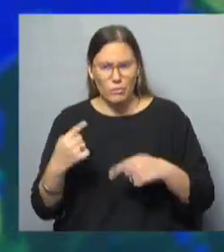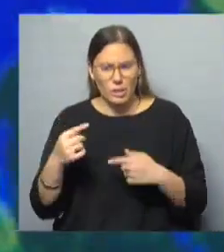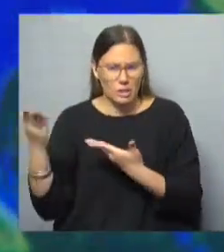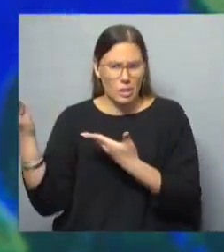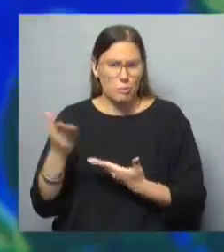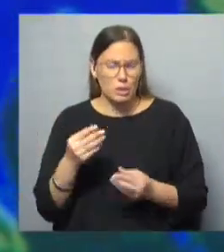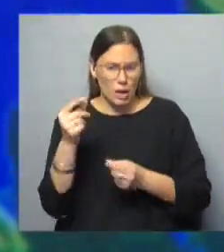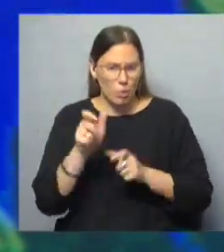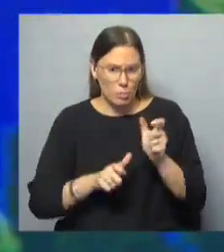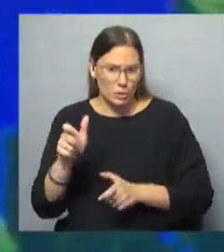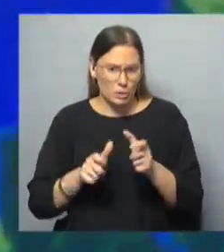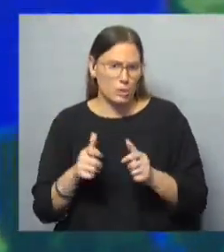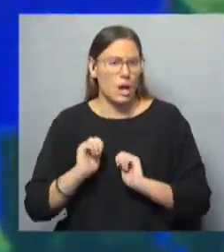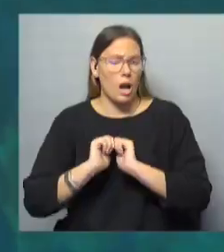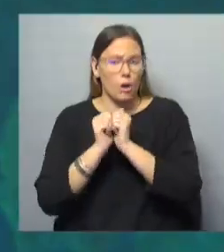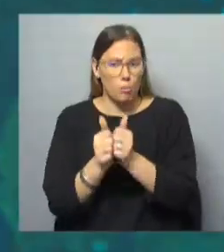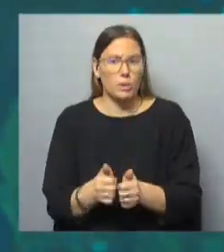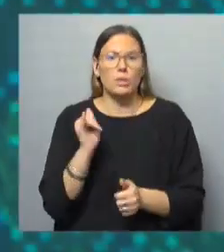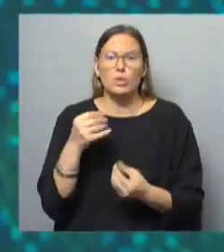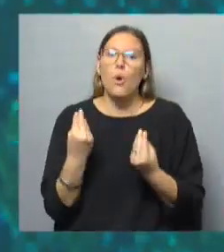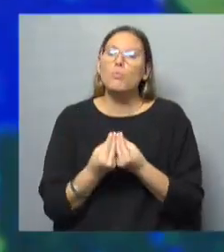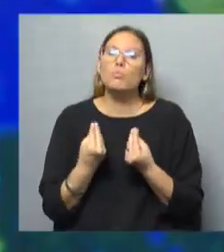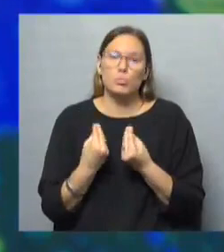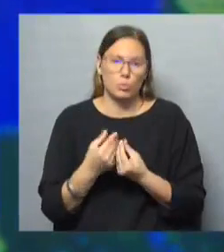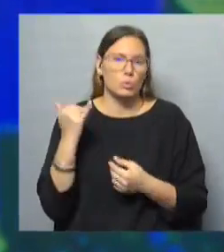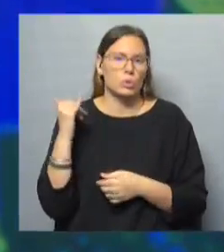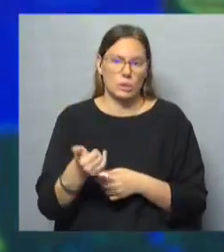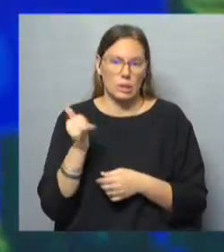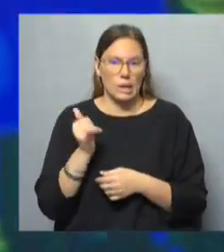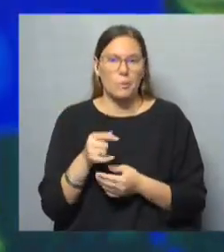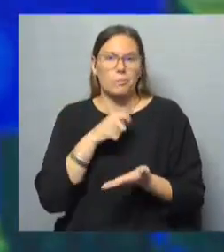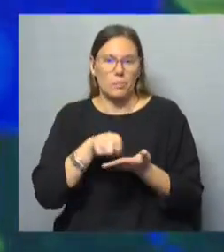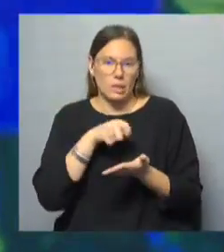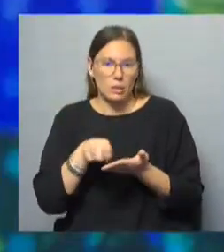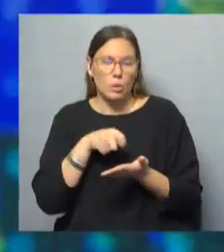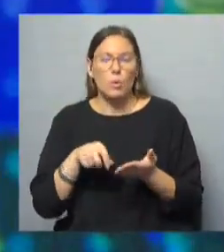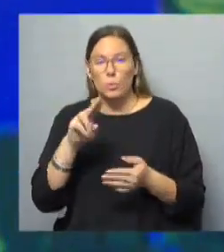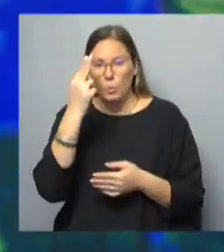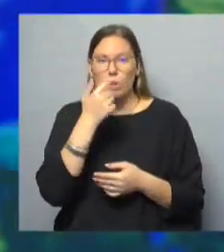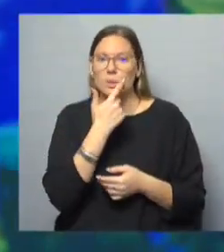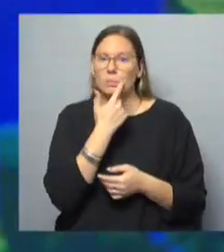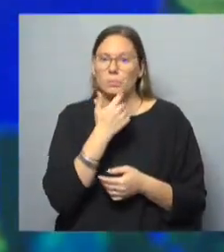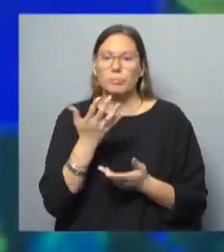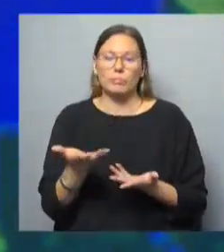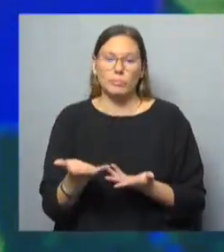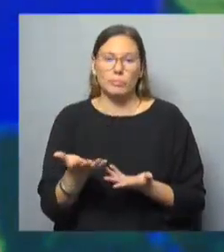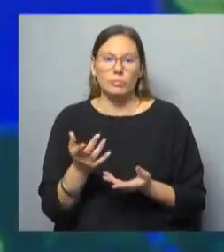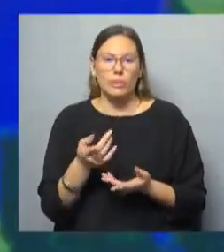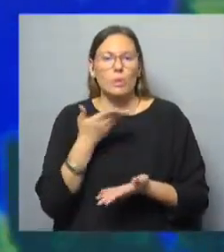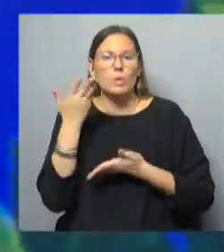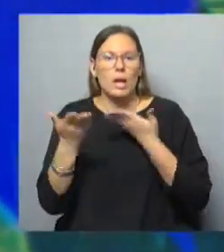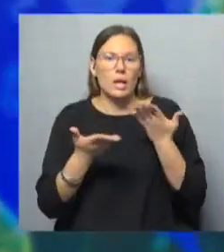van a estar homenajeando a ese... Sí, son un montón. Increíble, compositor uruguayo. Total. Que bueno, tiene unos